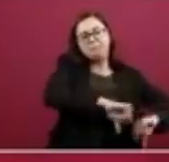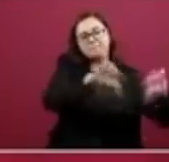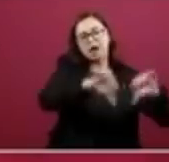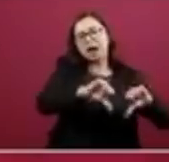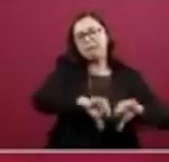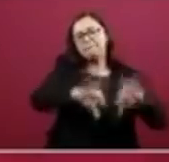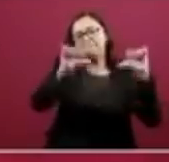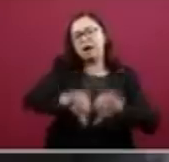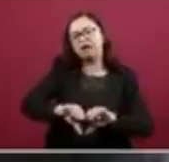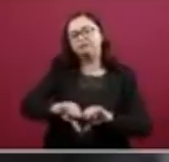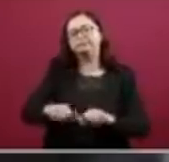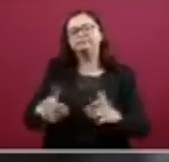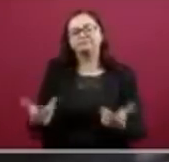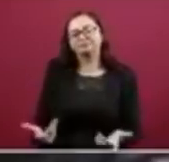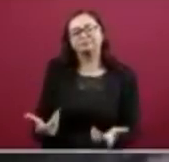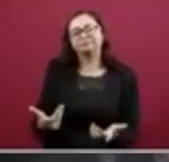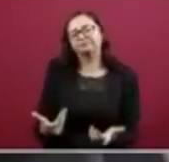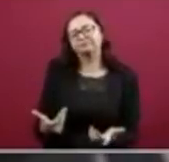todo